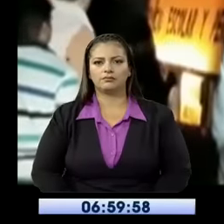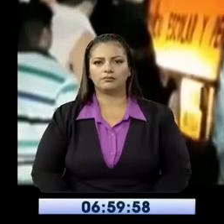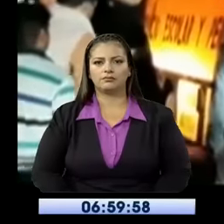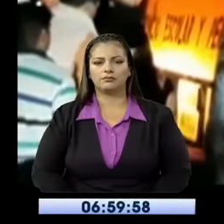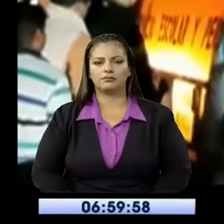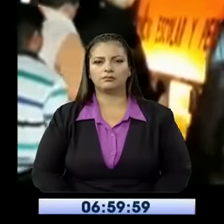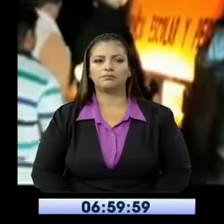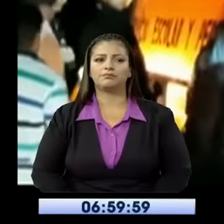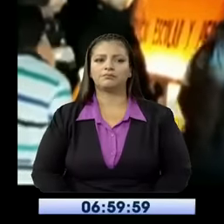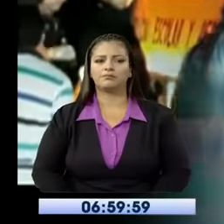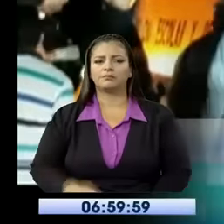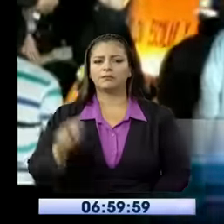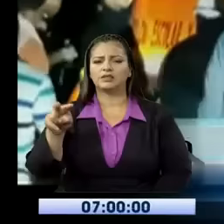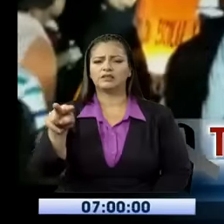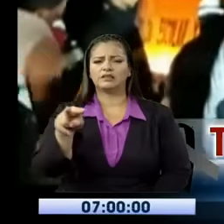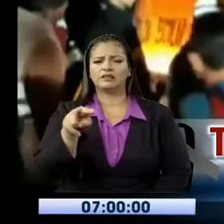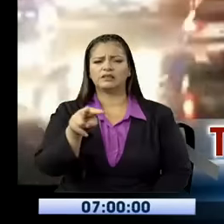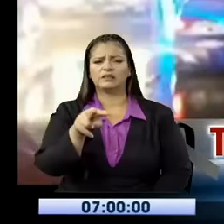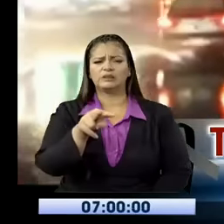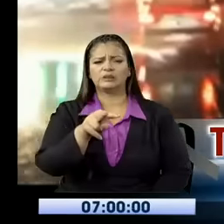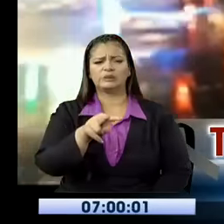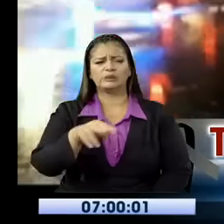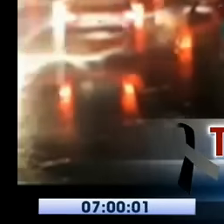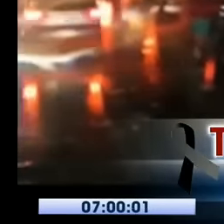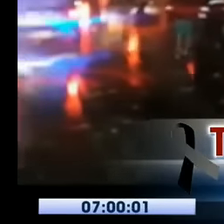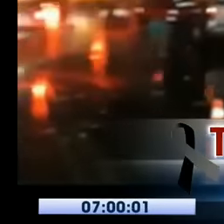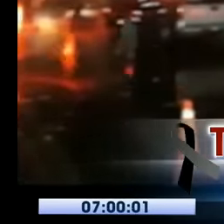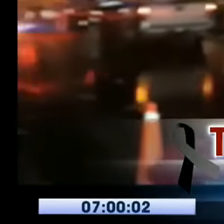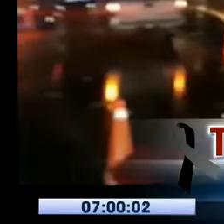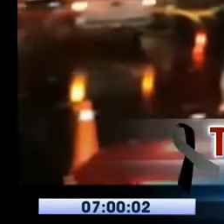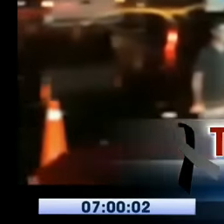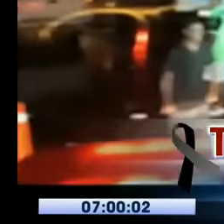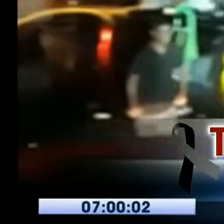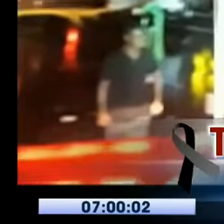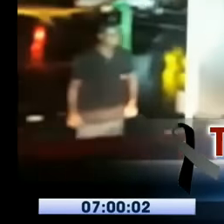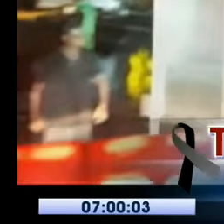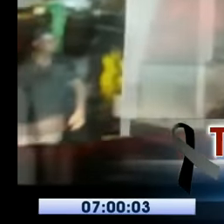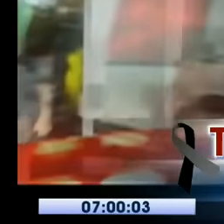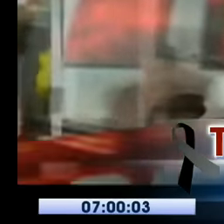así fue como quedaron varios vehículos luego de impactarse entre